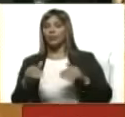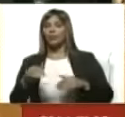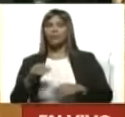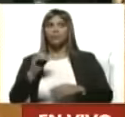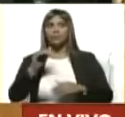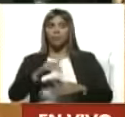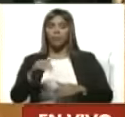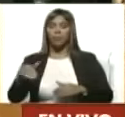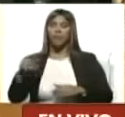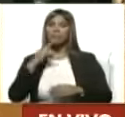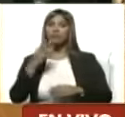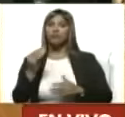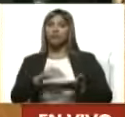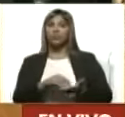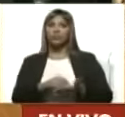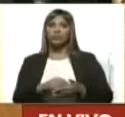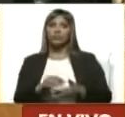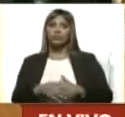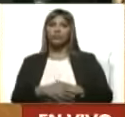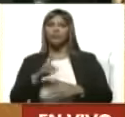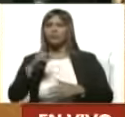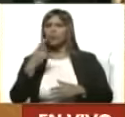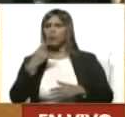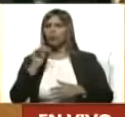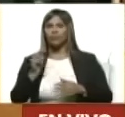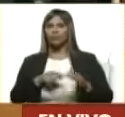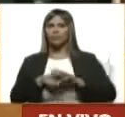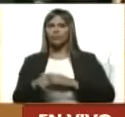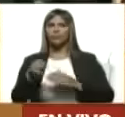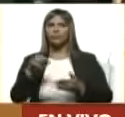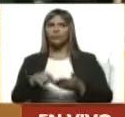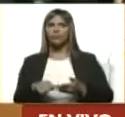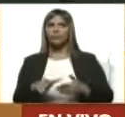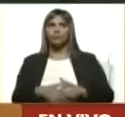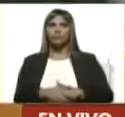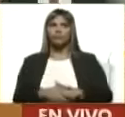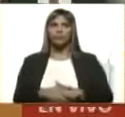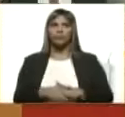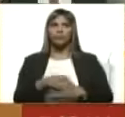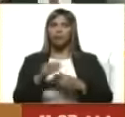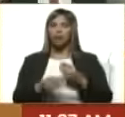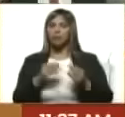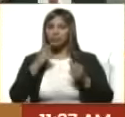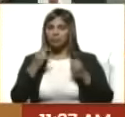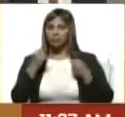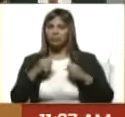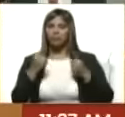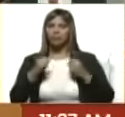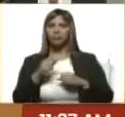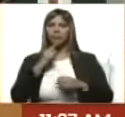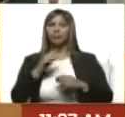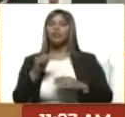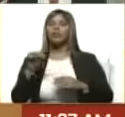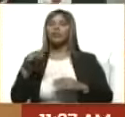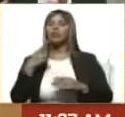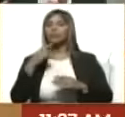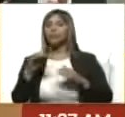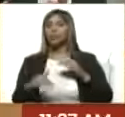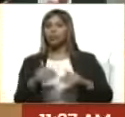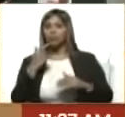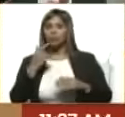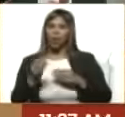vota varias veces. Aquí no, aquí es una sola vez que usted va a entrar a votar. Y hace su ejercicio de votar, se